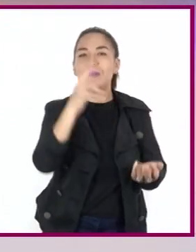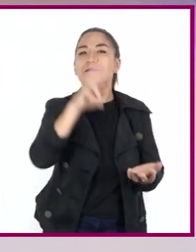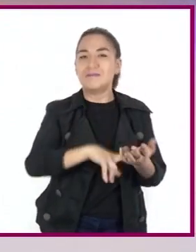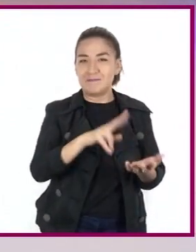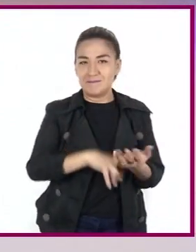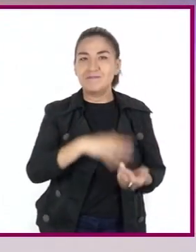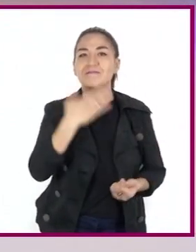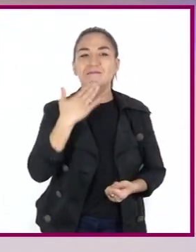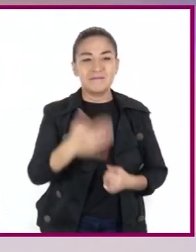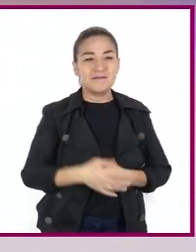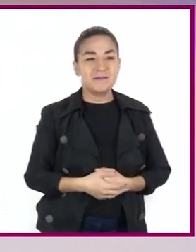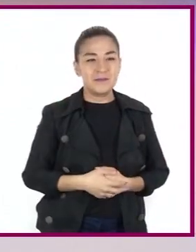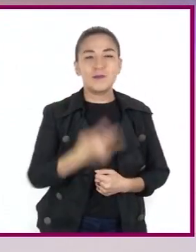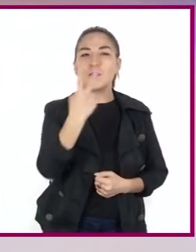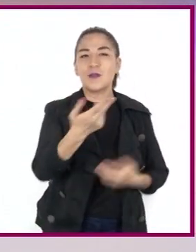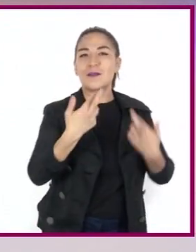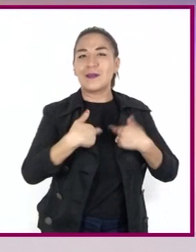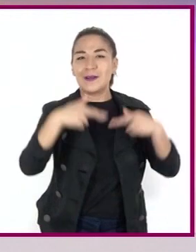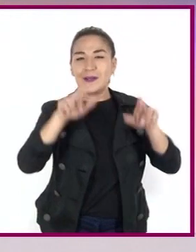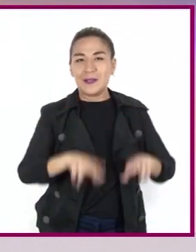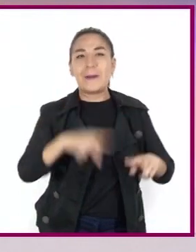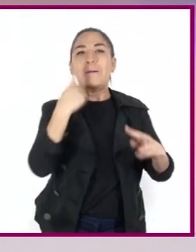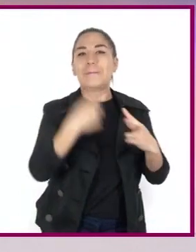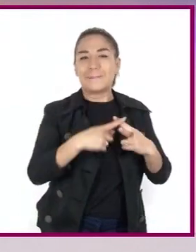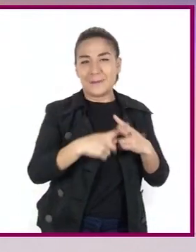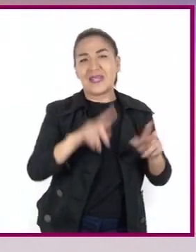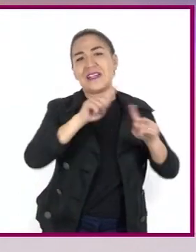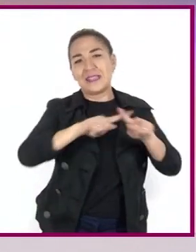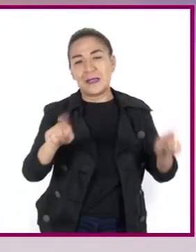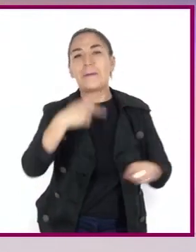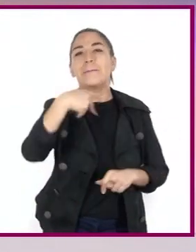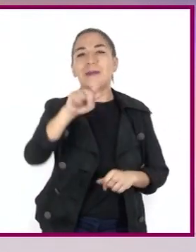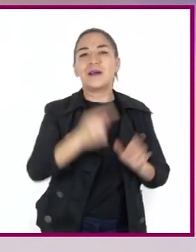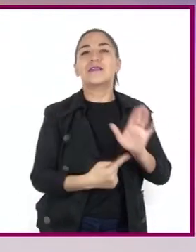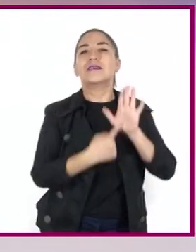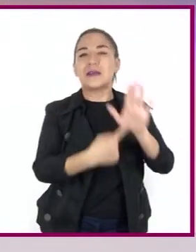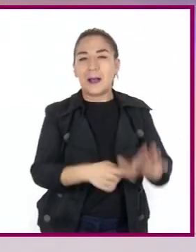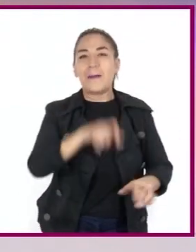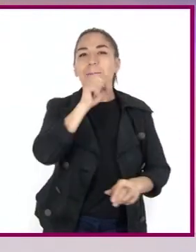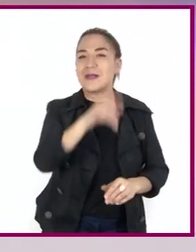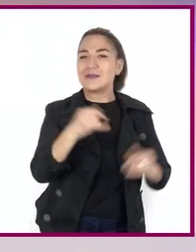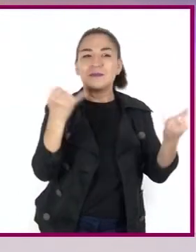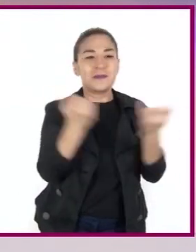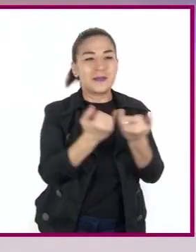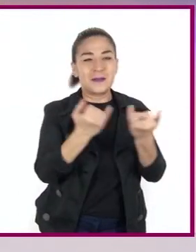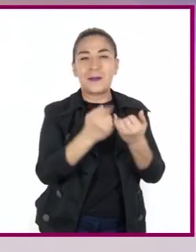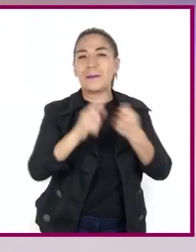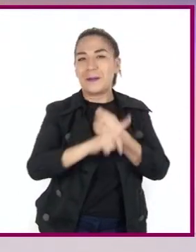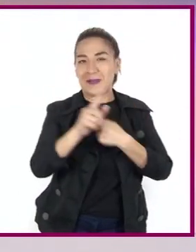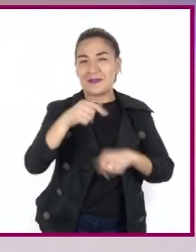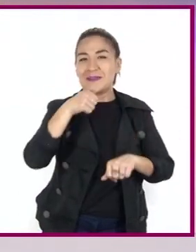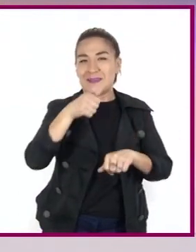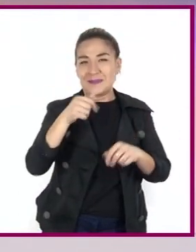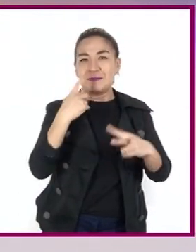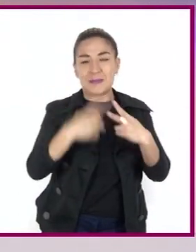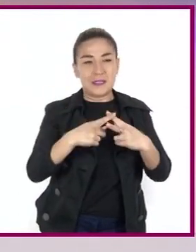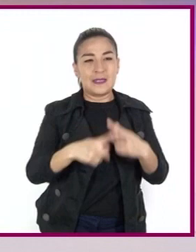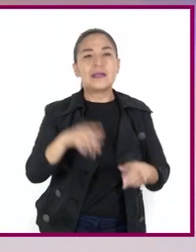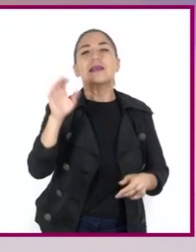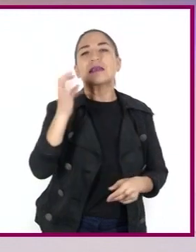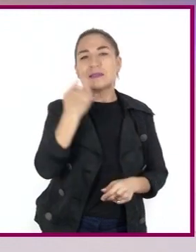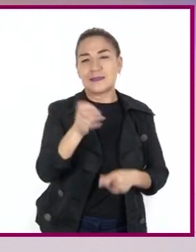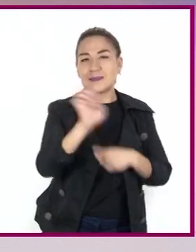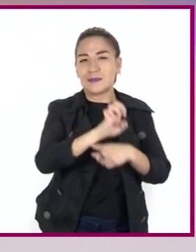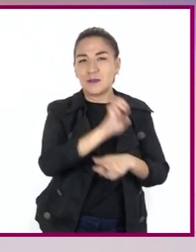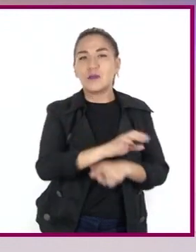es decir, son dos expresiones algebraicas diferentes que muestran la misma situación. Entonces, es posible